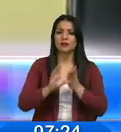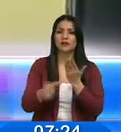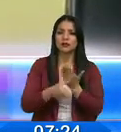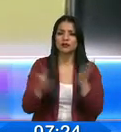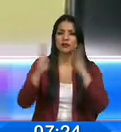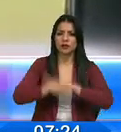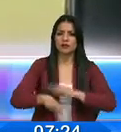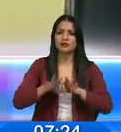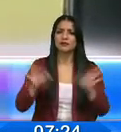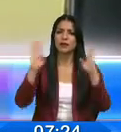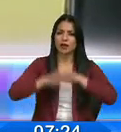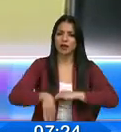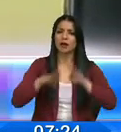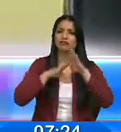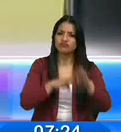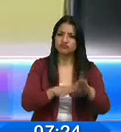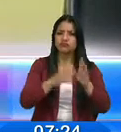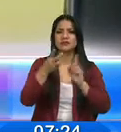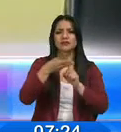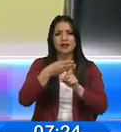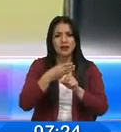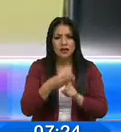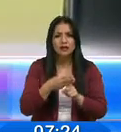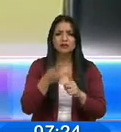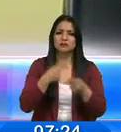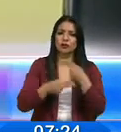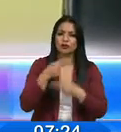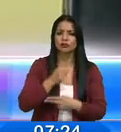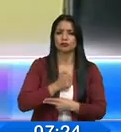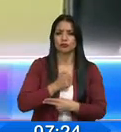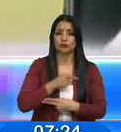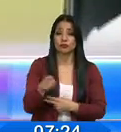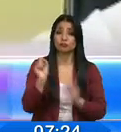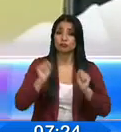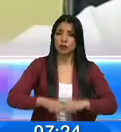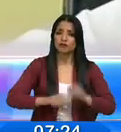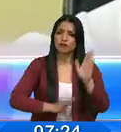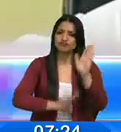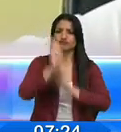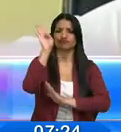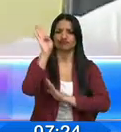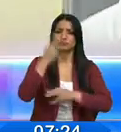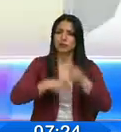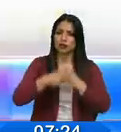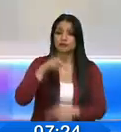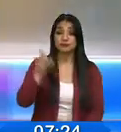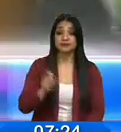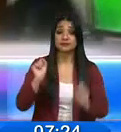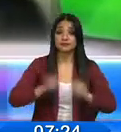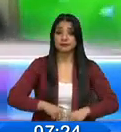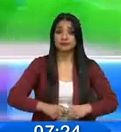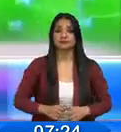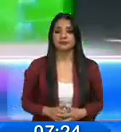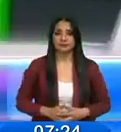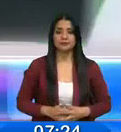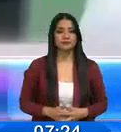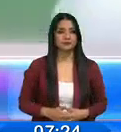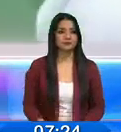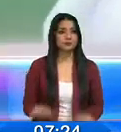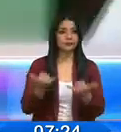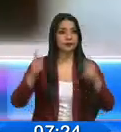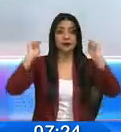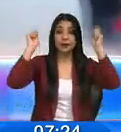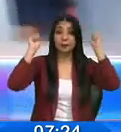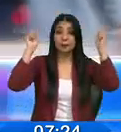de amparo, internet, emprendimiento, para que ellos puedan emprender en lo que necesiten. En esta época de